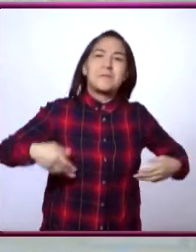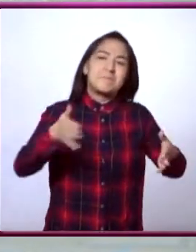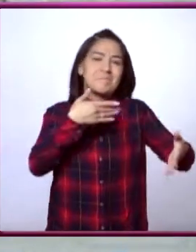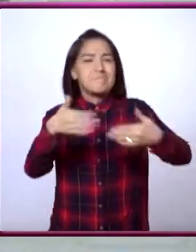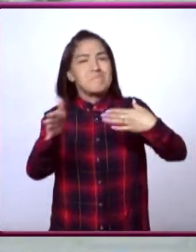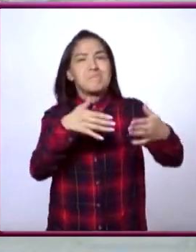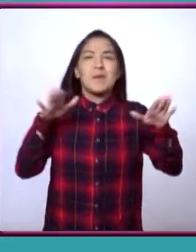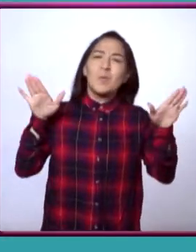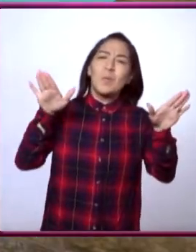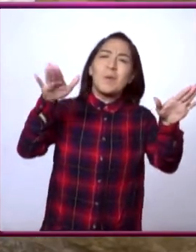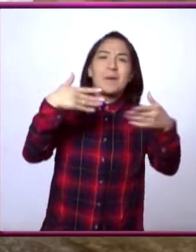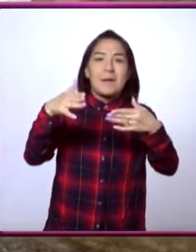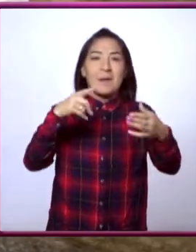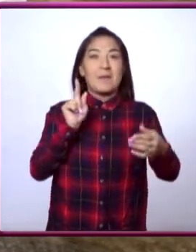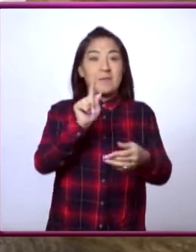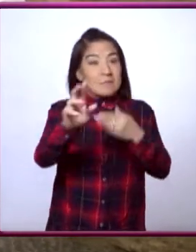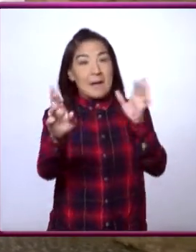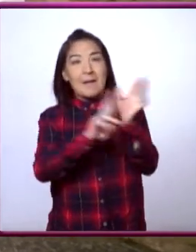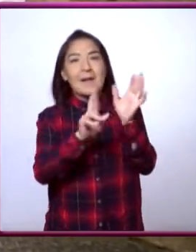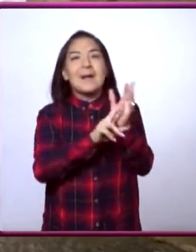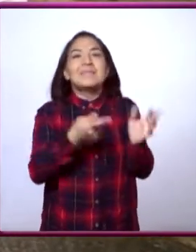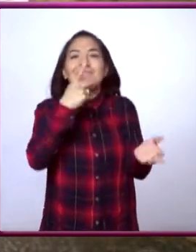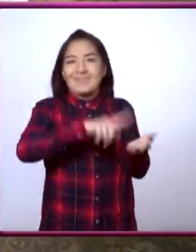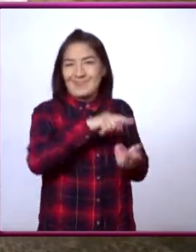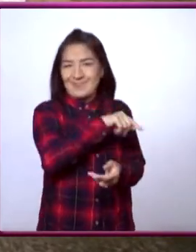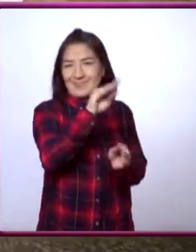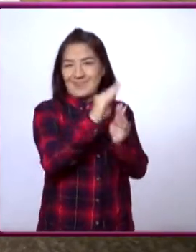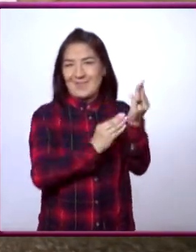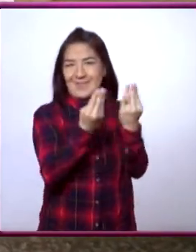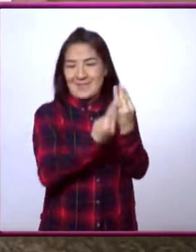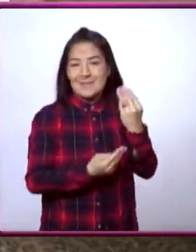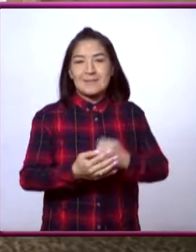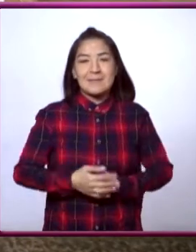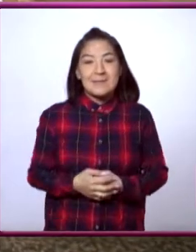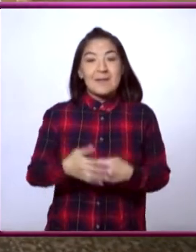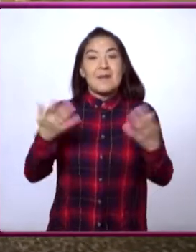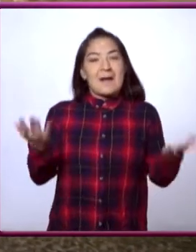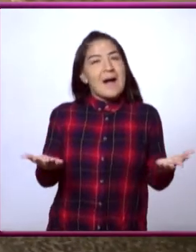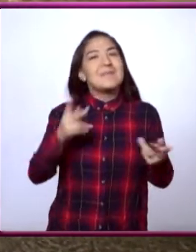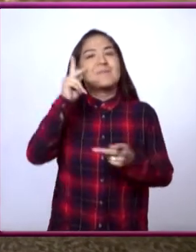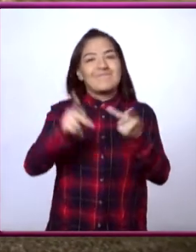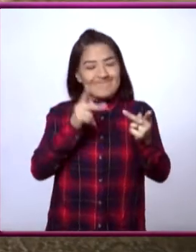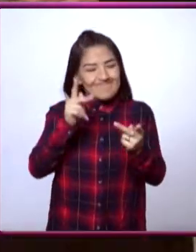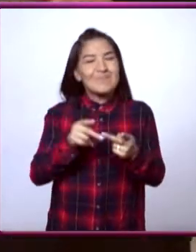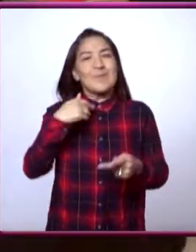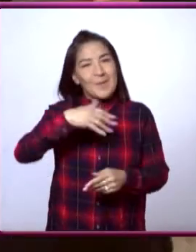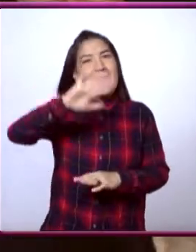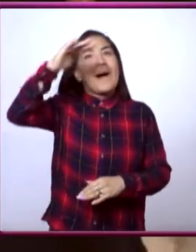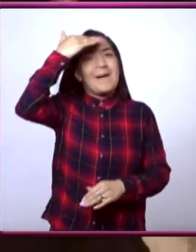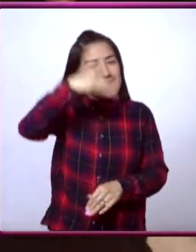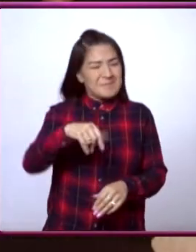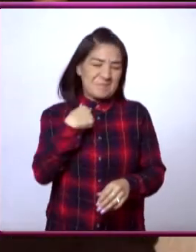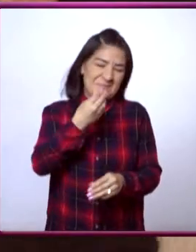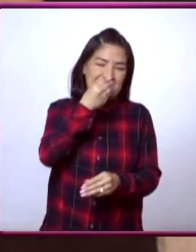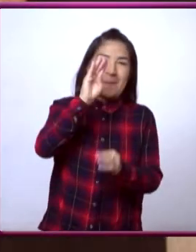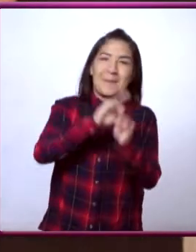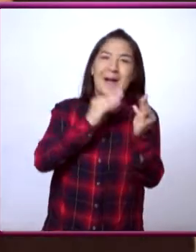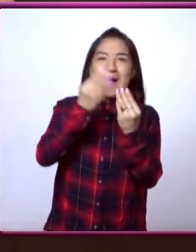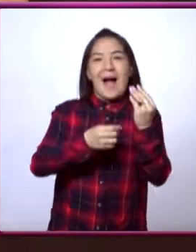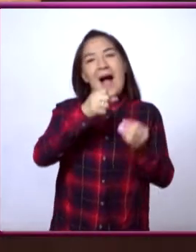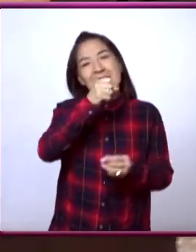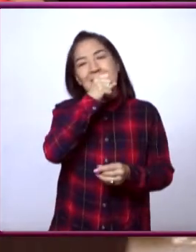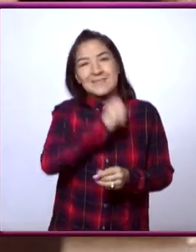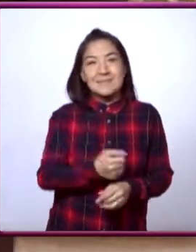esperaban su siguiente vuelo. Perfecto. Entonces ya es seguro comerme mi platanito. Yo por eso sí me comí mis nueces.